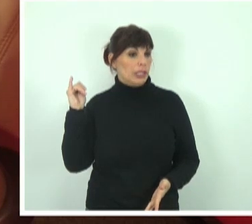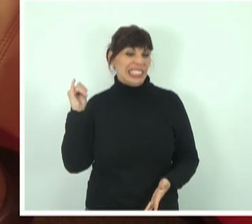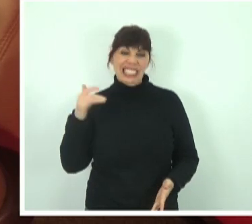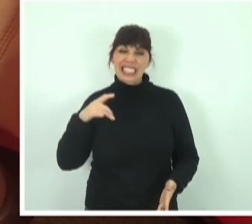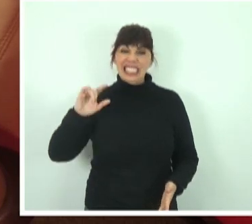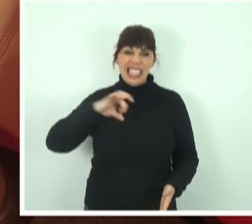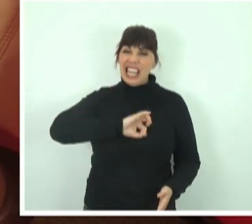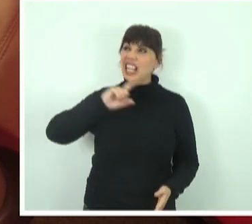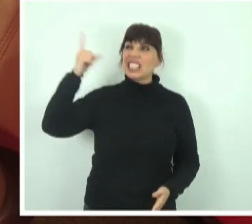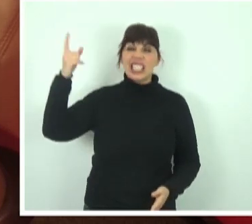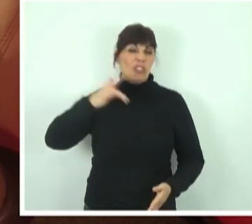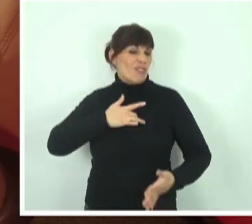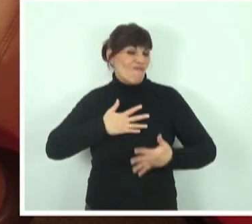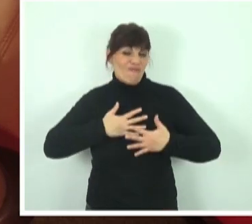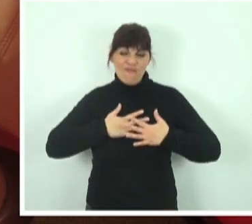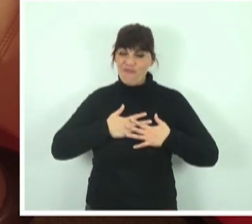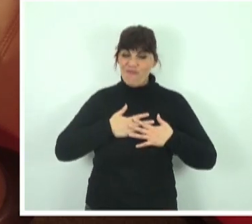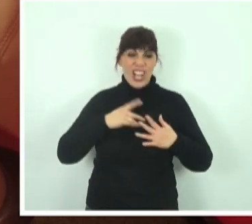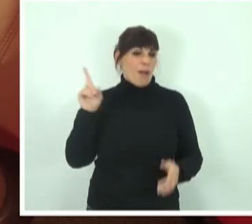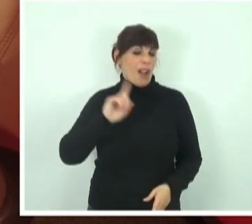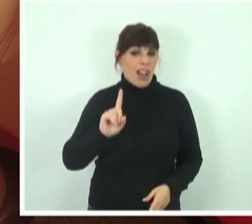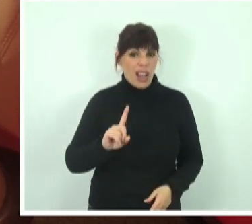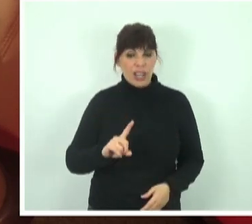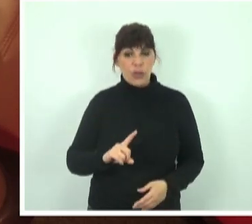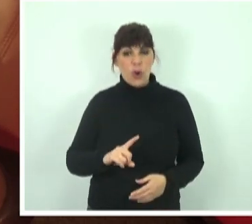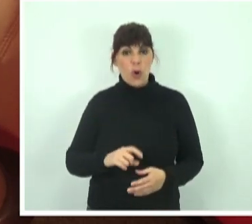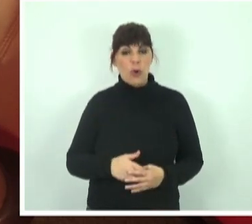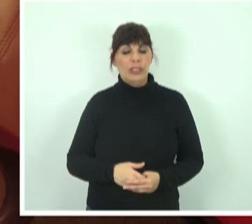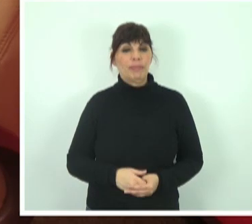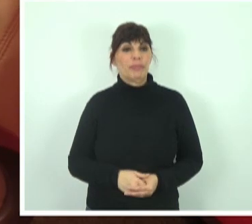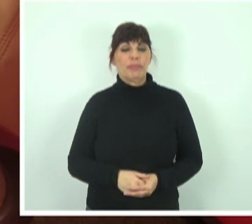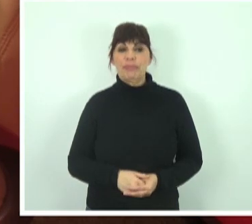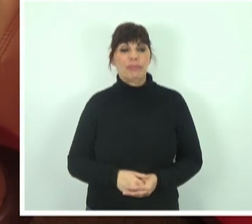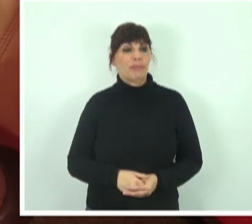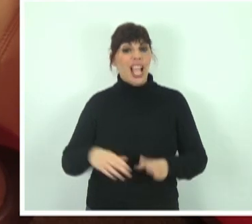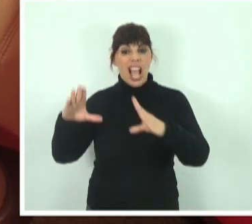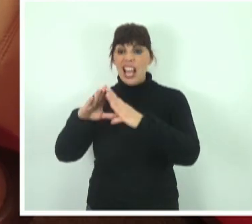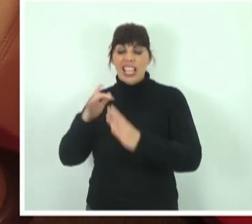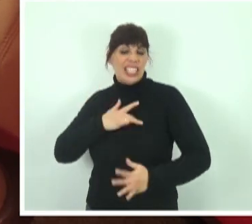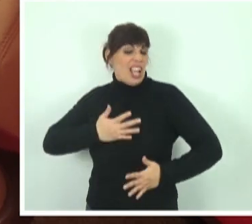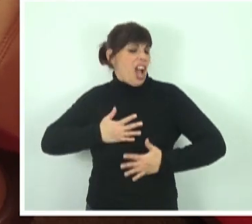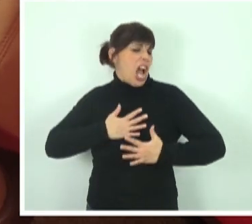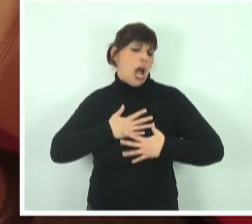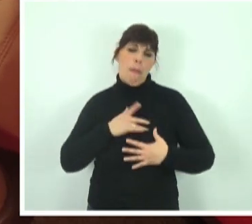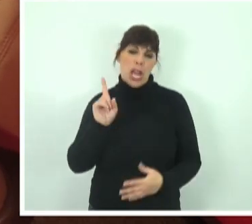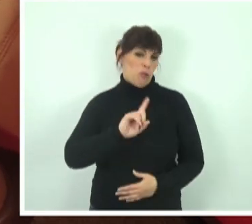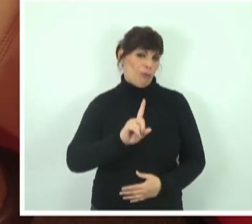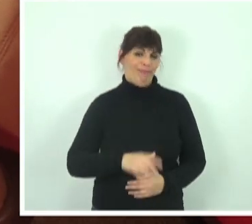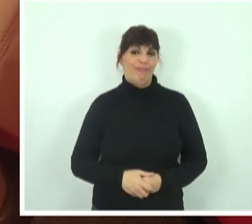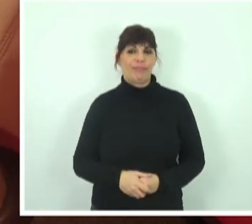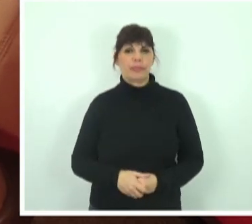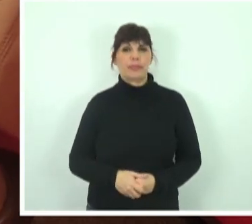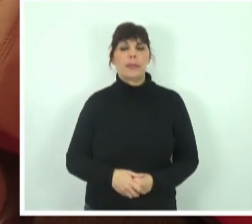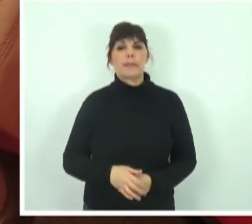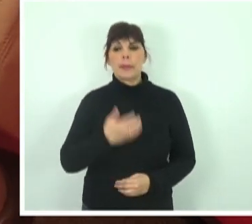no ama al Señor, confíame. De experiencia te hablo. Believe me, I'm long time in the business. Ya estoy bastante en estos negocios. Confíame.